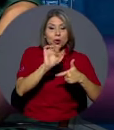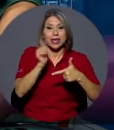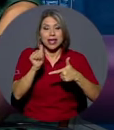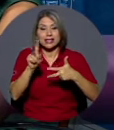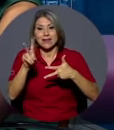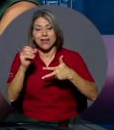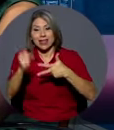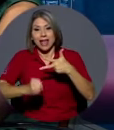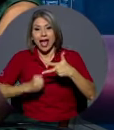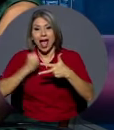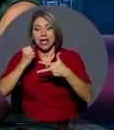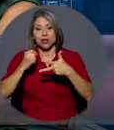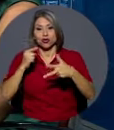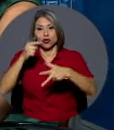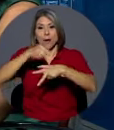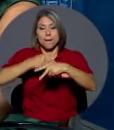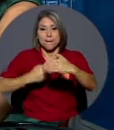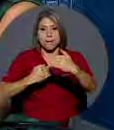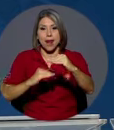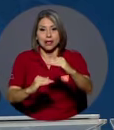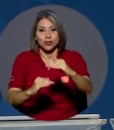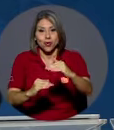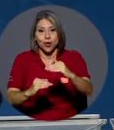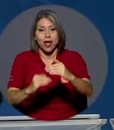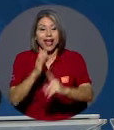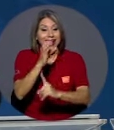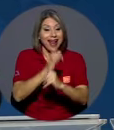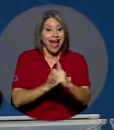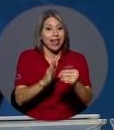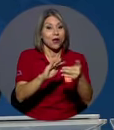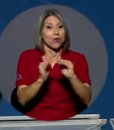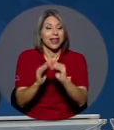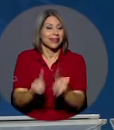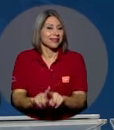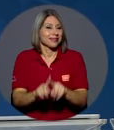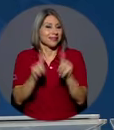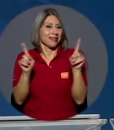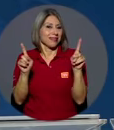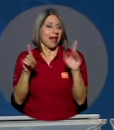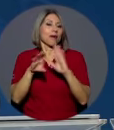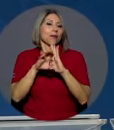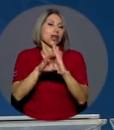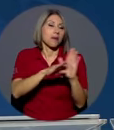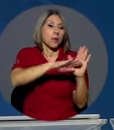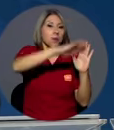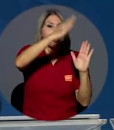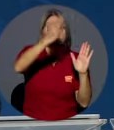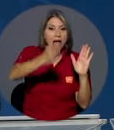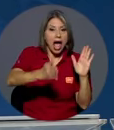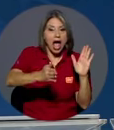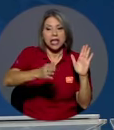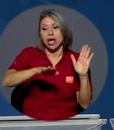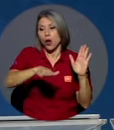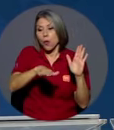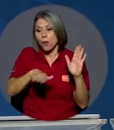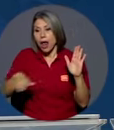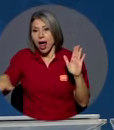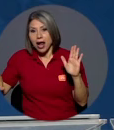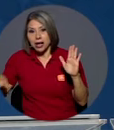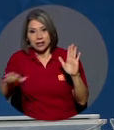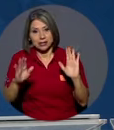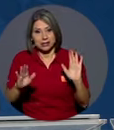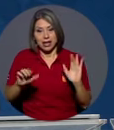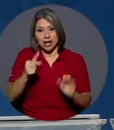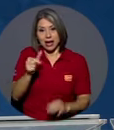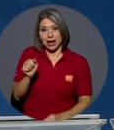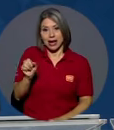define un modelo de desarrollo, cada comunidad es distinta, hay lugares en montaña, hay lugares en zonas planas, tenemos en la